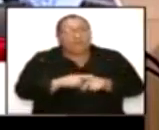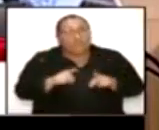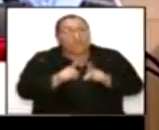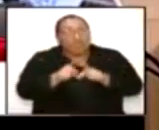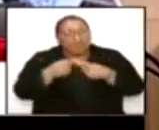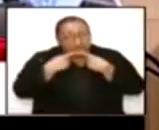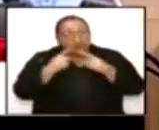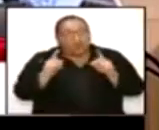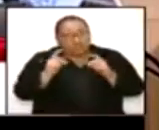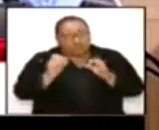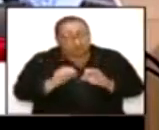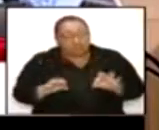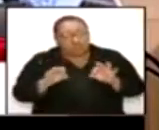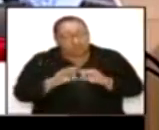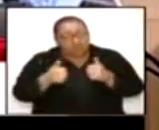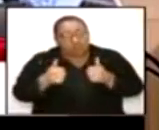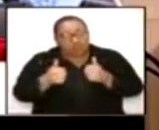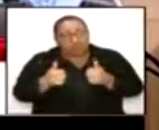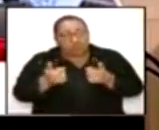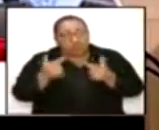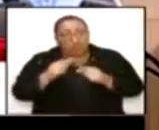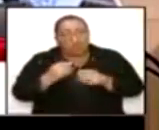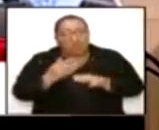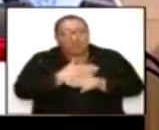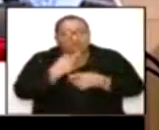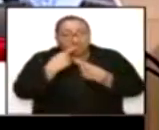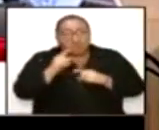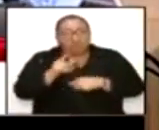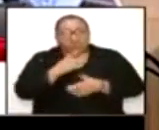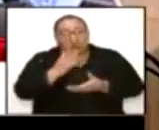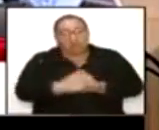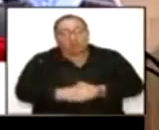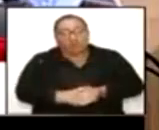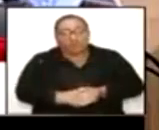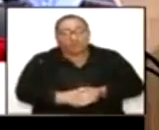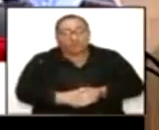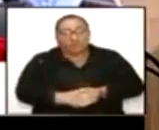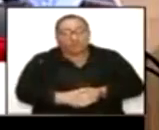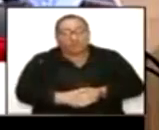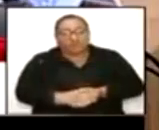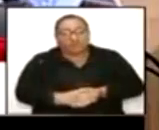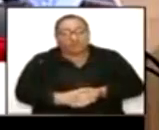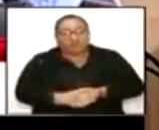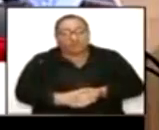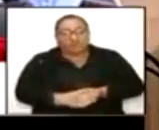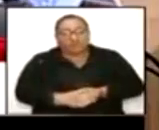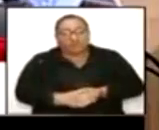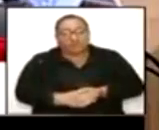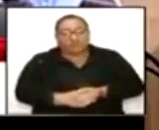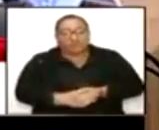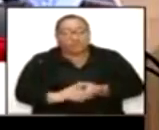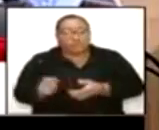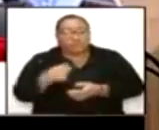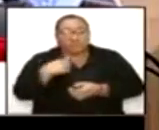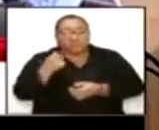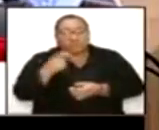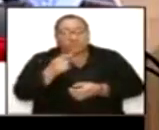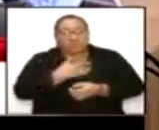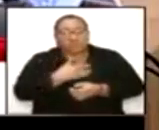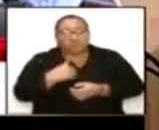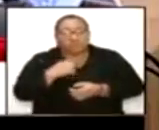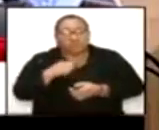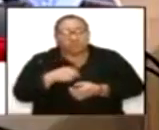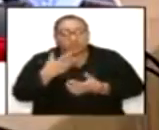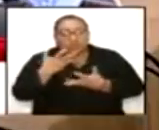el pronunciamiento oportuno cuando se dio a conocer este hecho, presidente. No puedo entender, presidente, cómo aquí